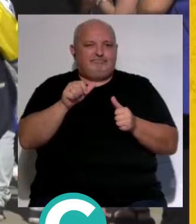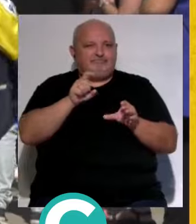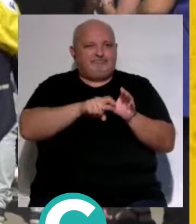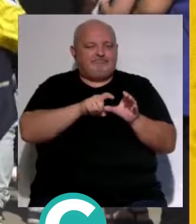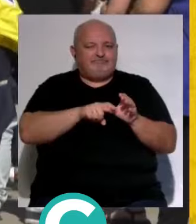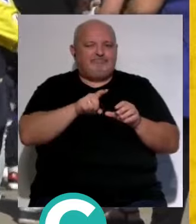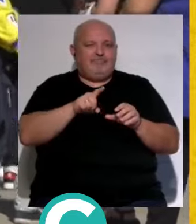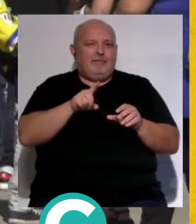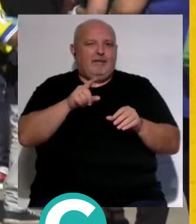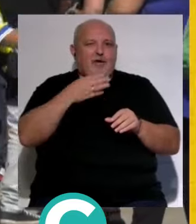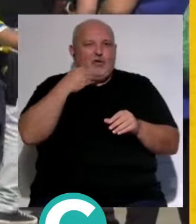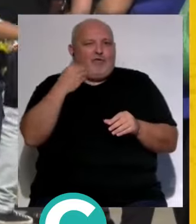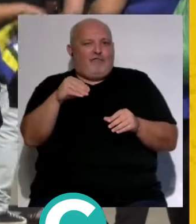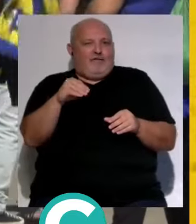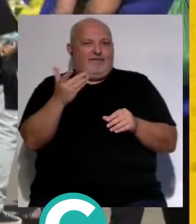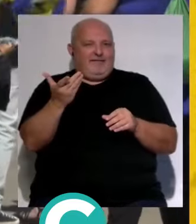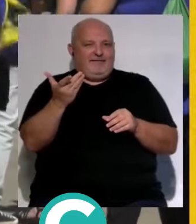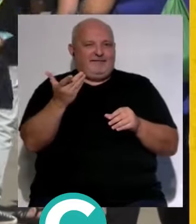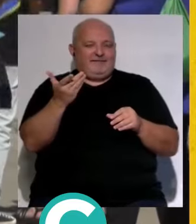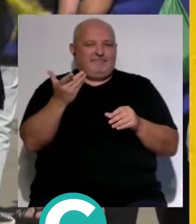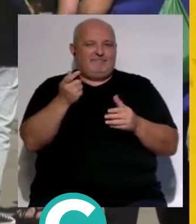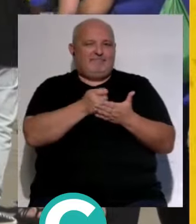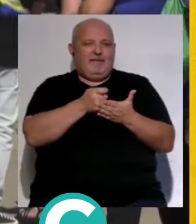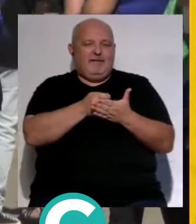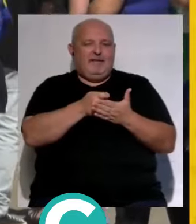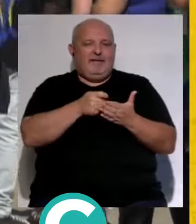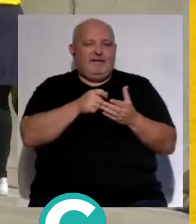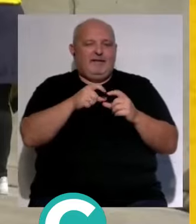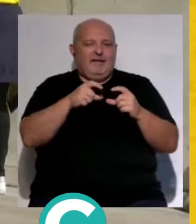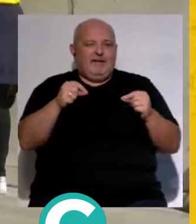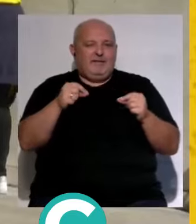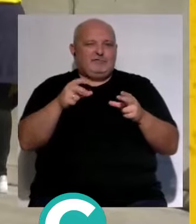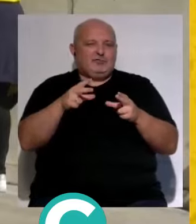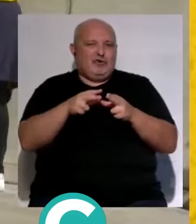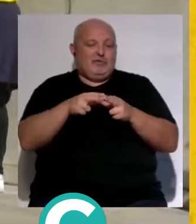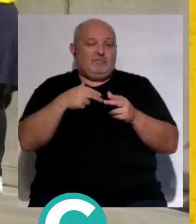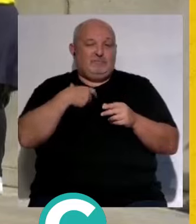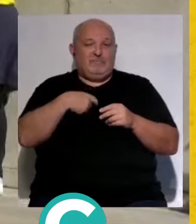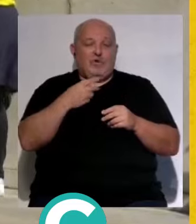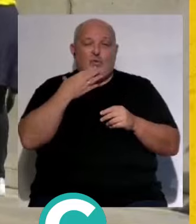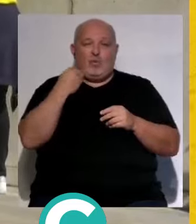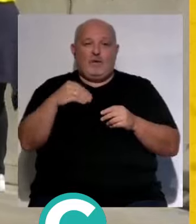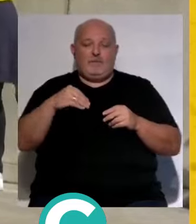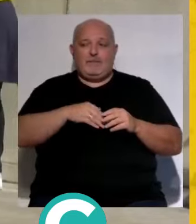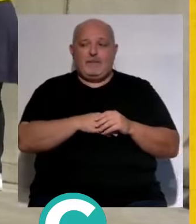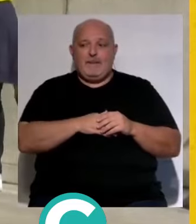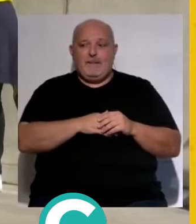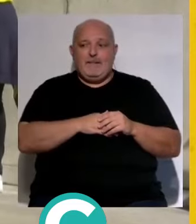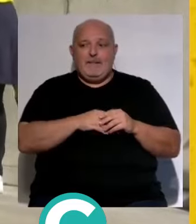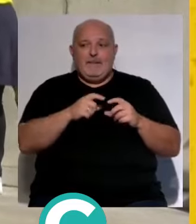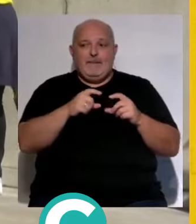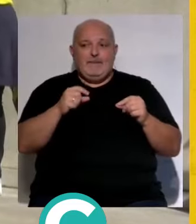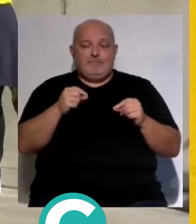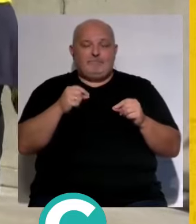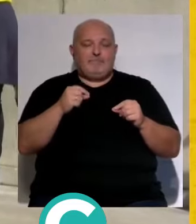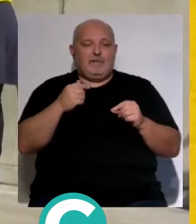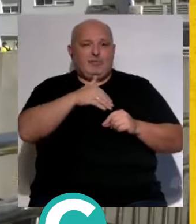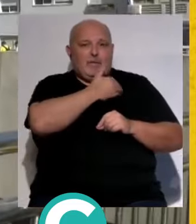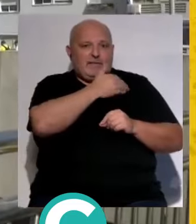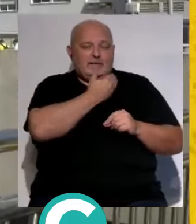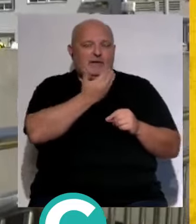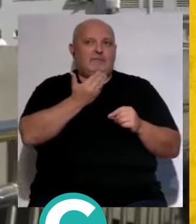Cádiz siendo pibe y pagando nuestro carnet de. En mi época era el carnet juvenil. Pero había un carnet juvenil, un carnet de